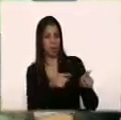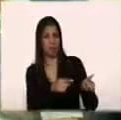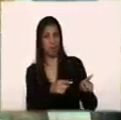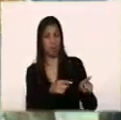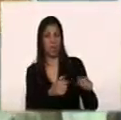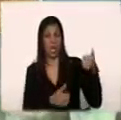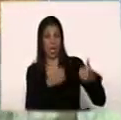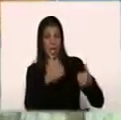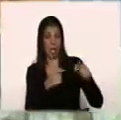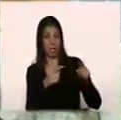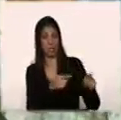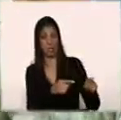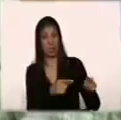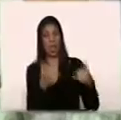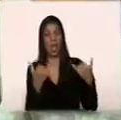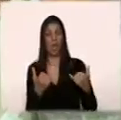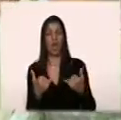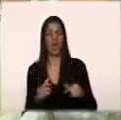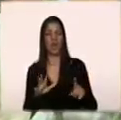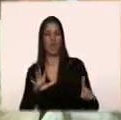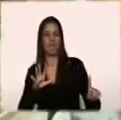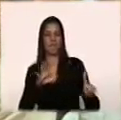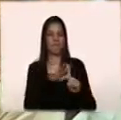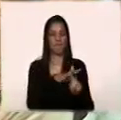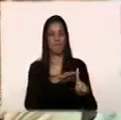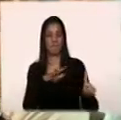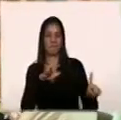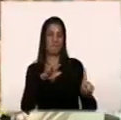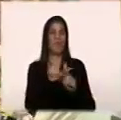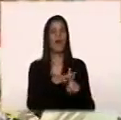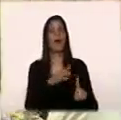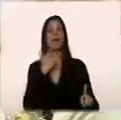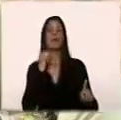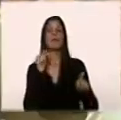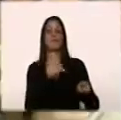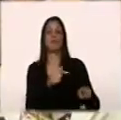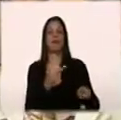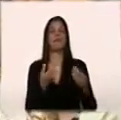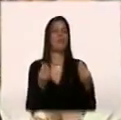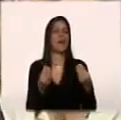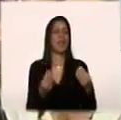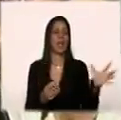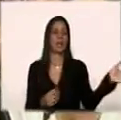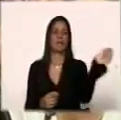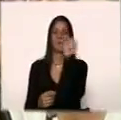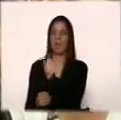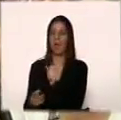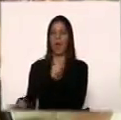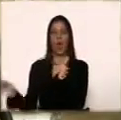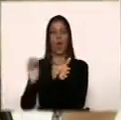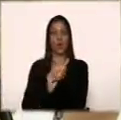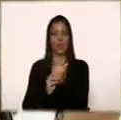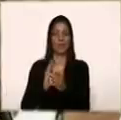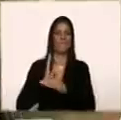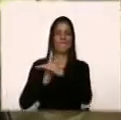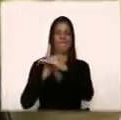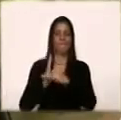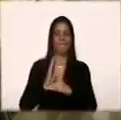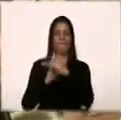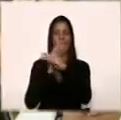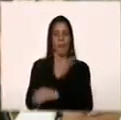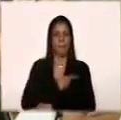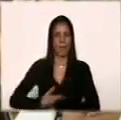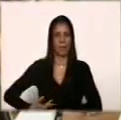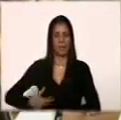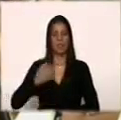a la más bárbara, salvaje calumnia jurídica para evitar que vuelva a tomar el poder, que lo tiene garantizado